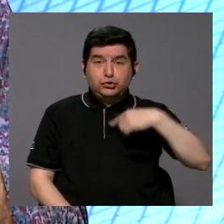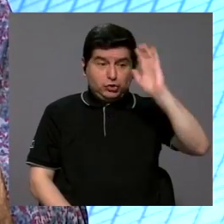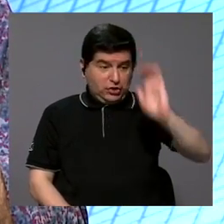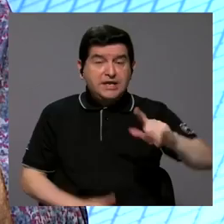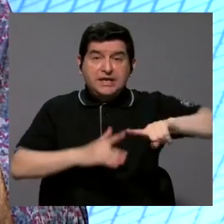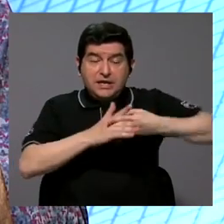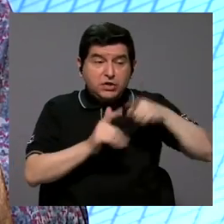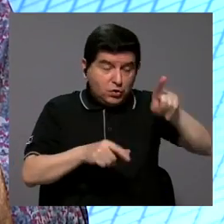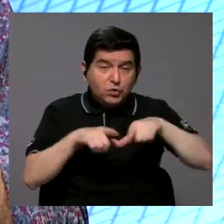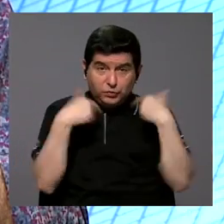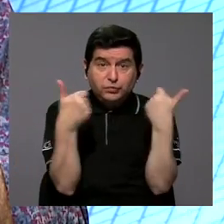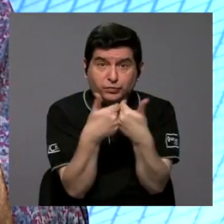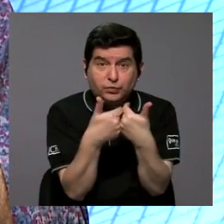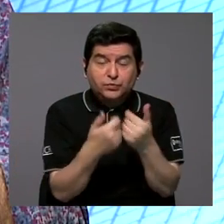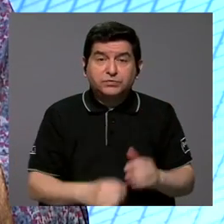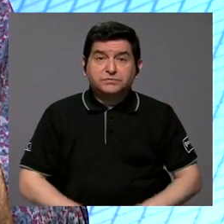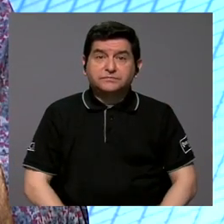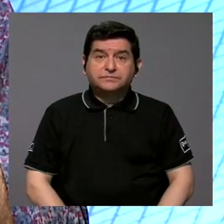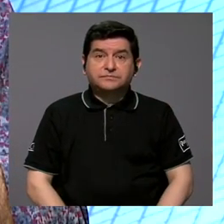esos grupos,